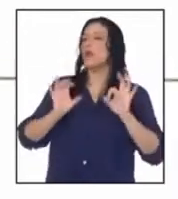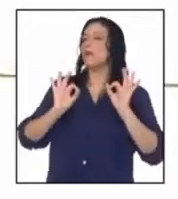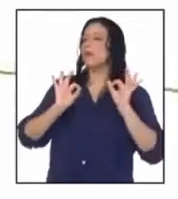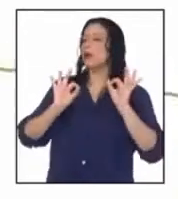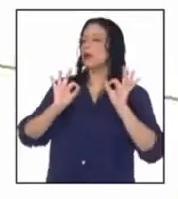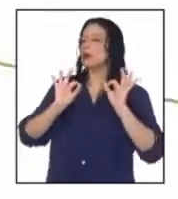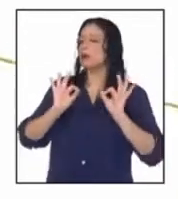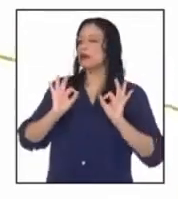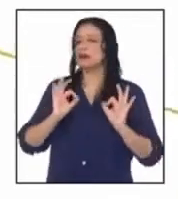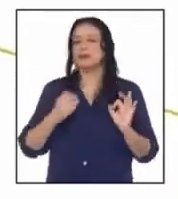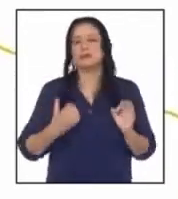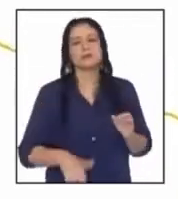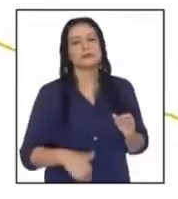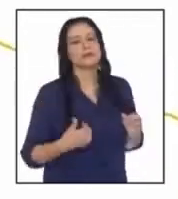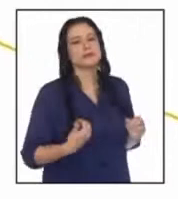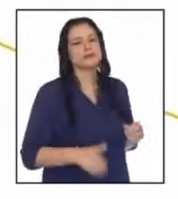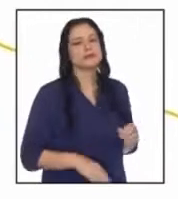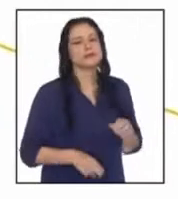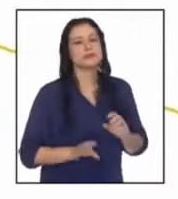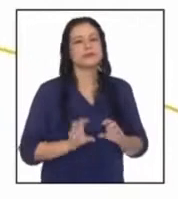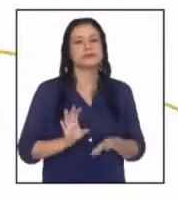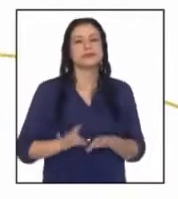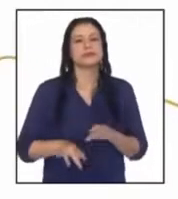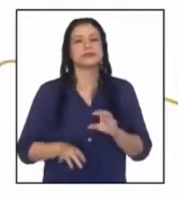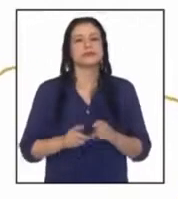excelente.